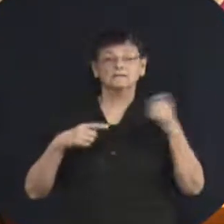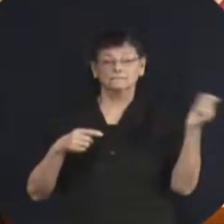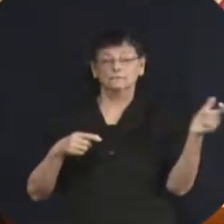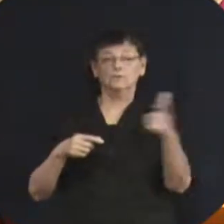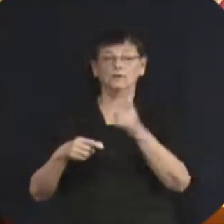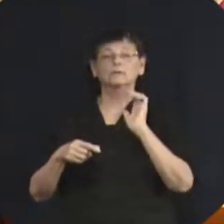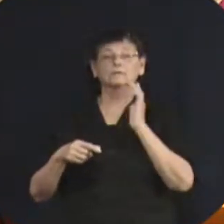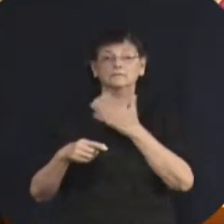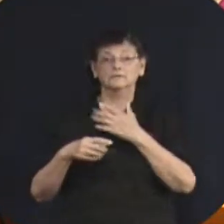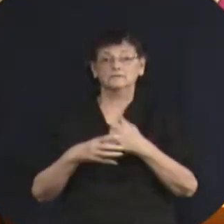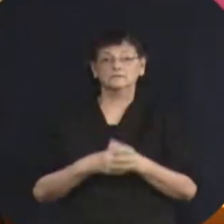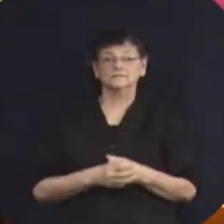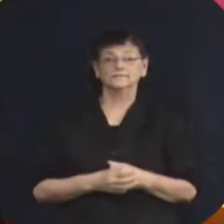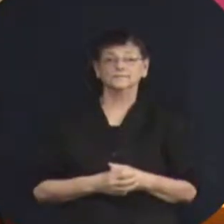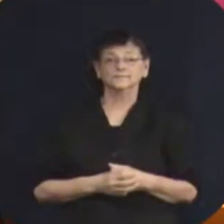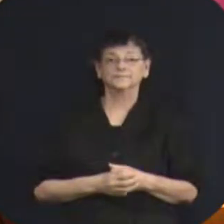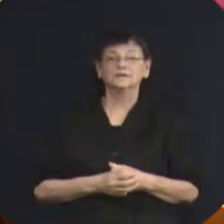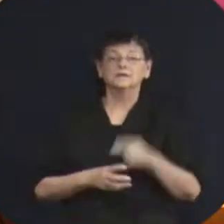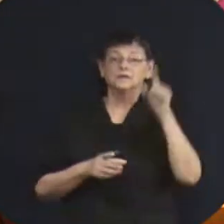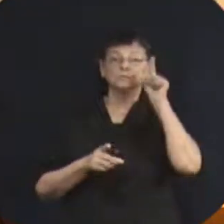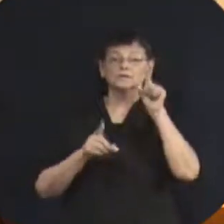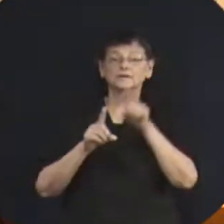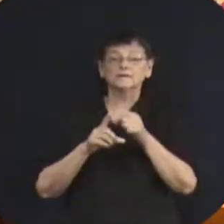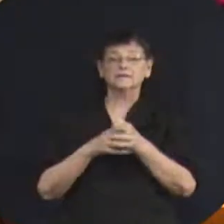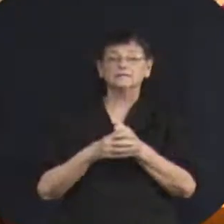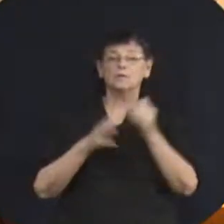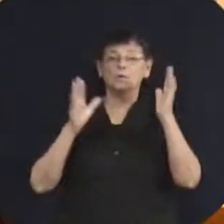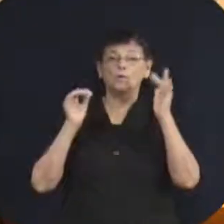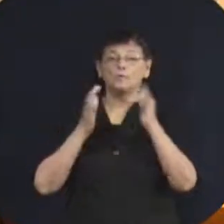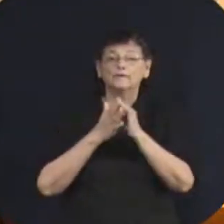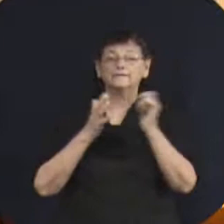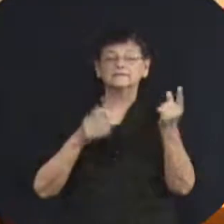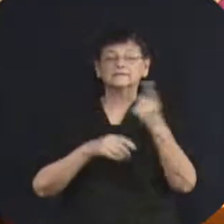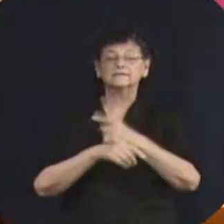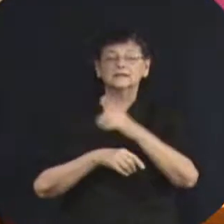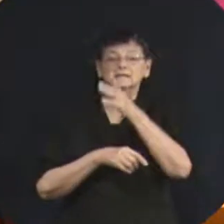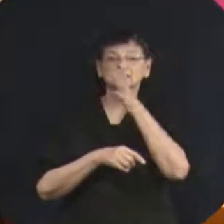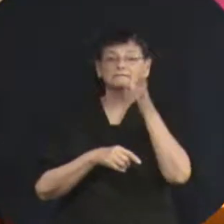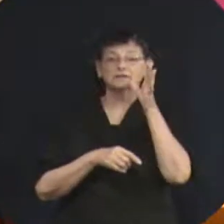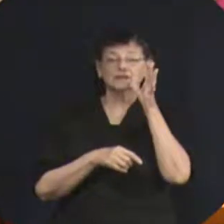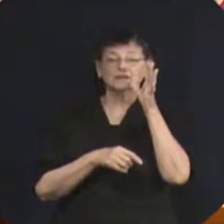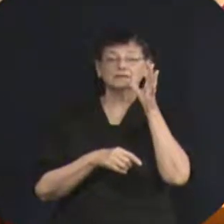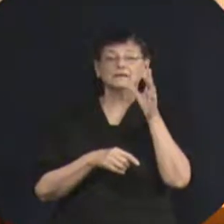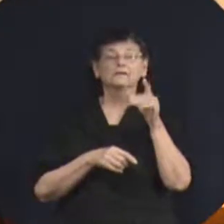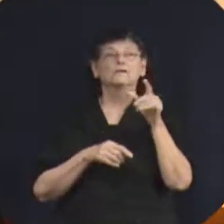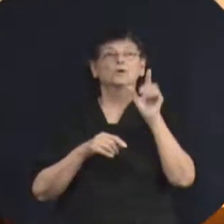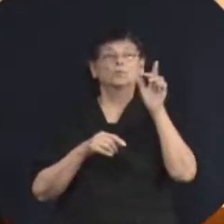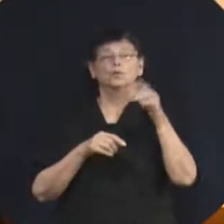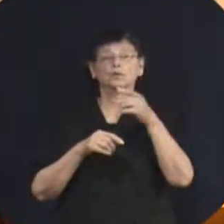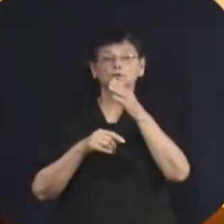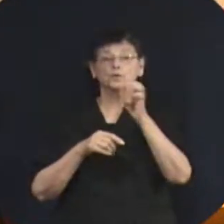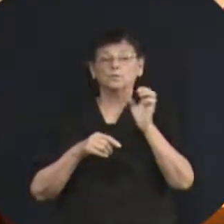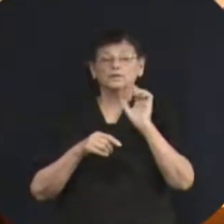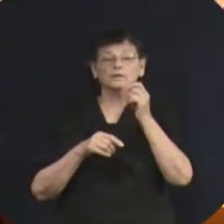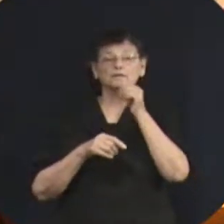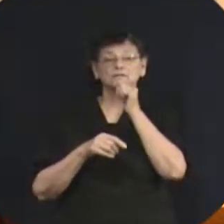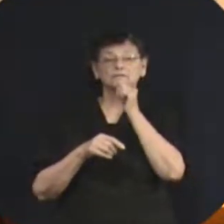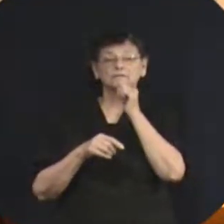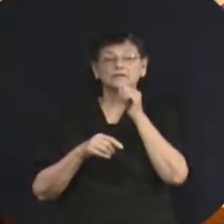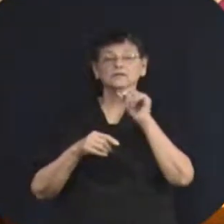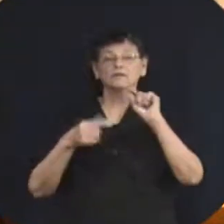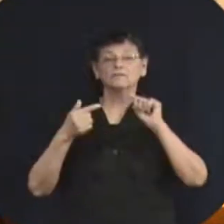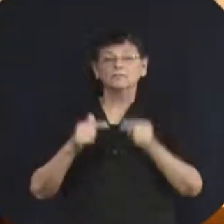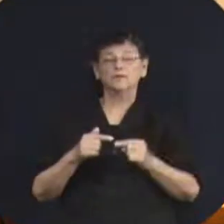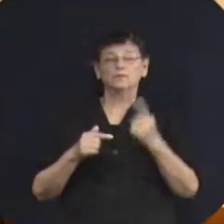todos nosotros. Hermanos y hermanas, ojalá que estos días de la Cuaresma aprendamos a hacer de nuestro sufrimiento y